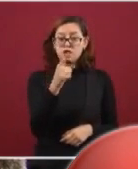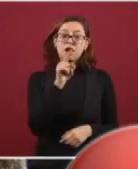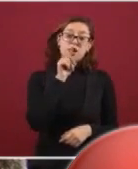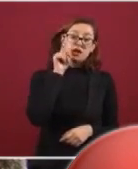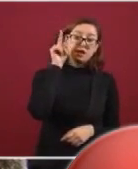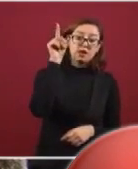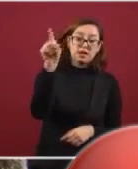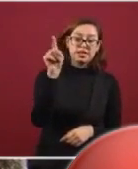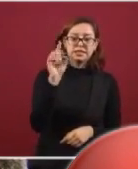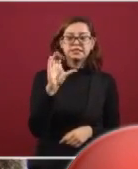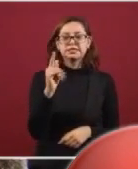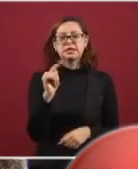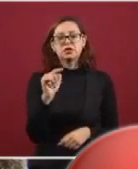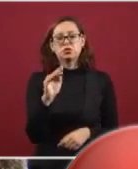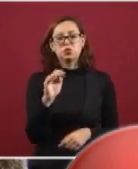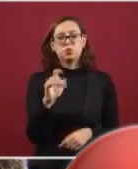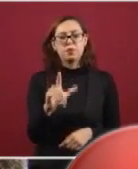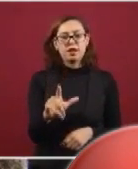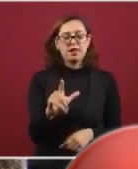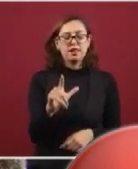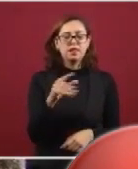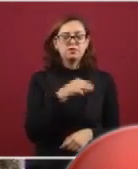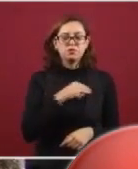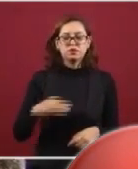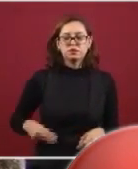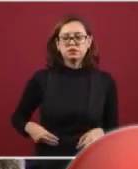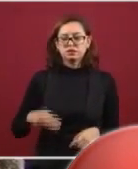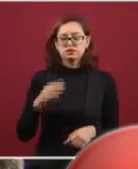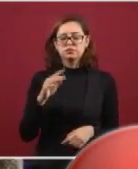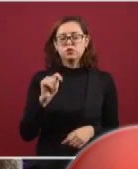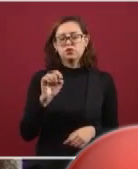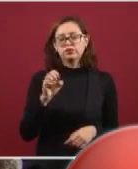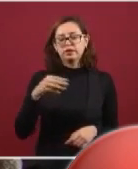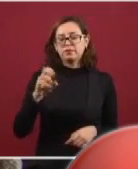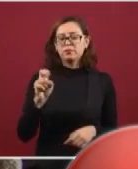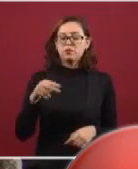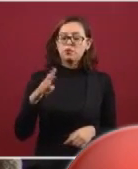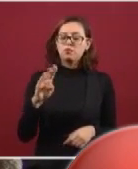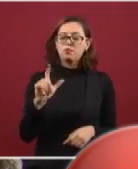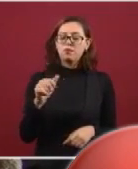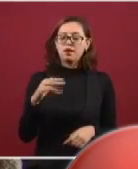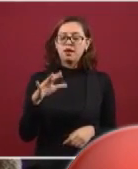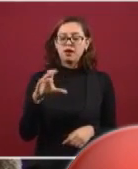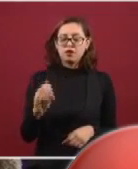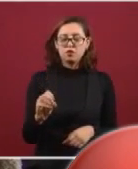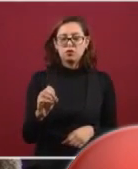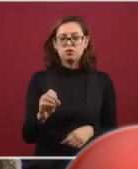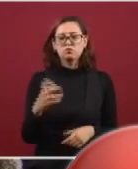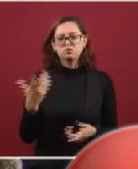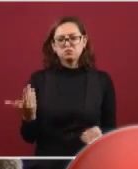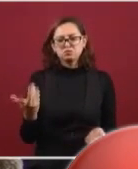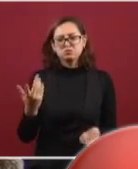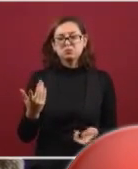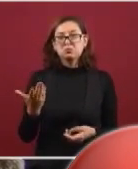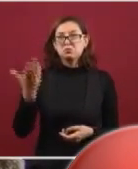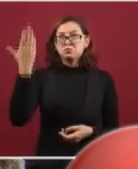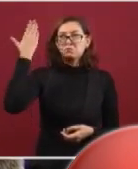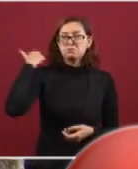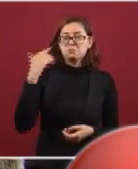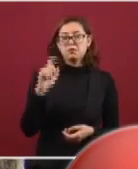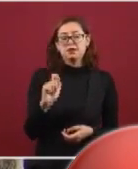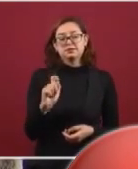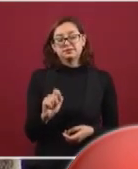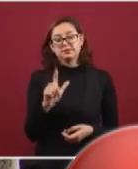en Otón Blanco, municipio Otón Blanco, en Chetumal, en donde los visitamos por primera vez el